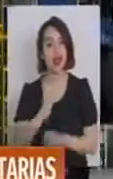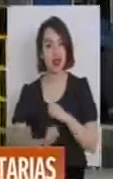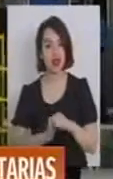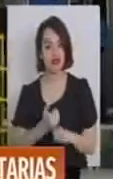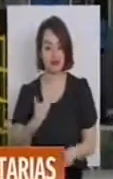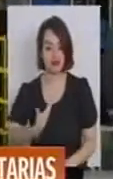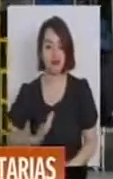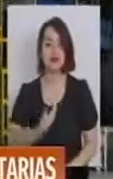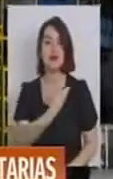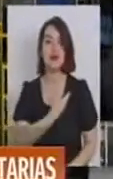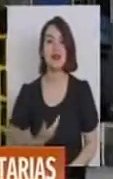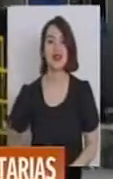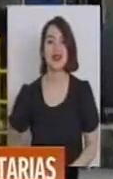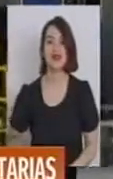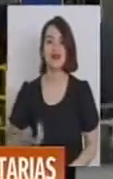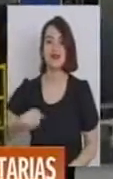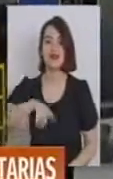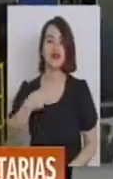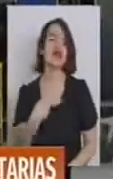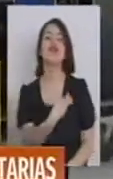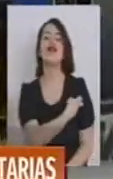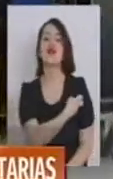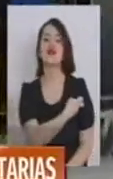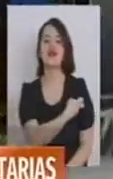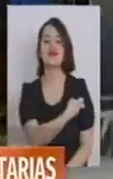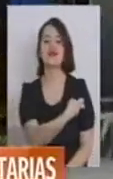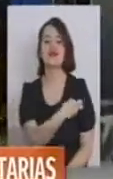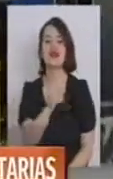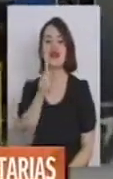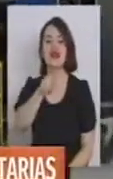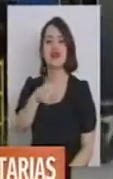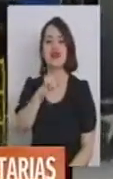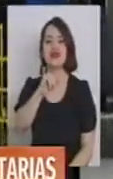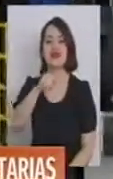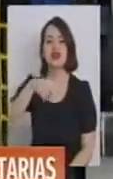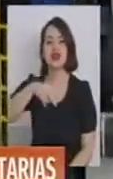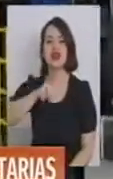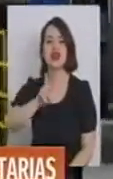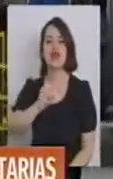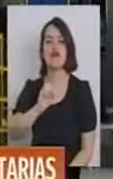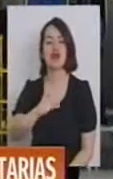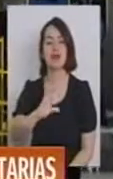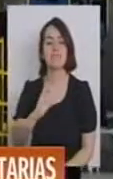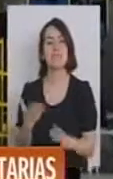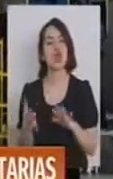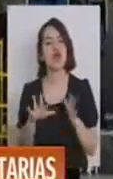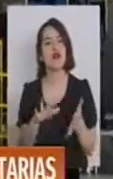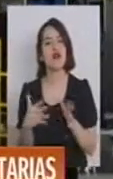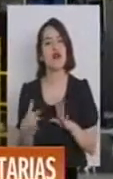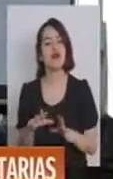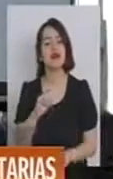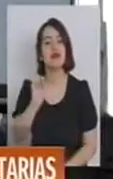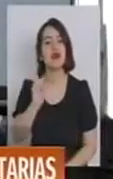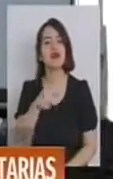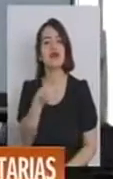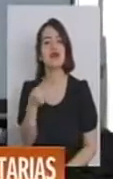presidente, nosotros nos vamos a vacunar con una vacuna Sinovac y probablemente lo vamos a hacer en la